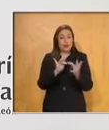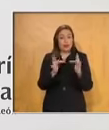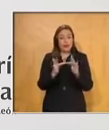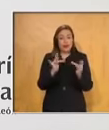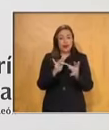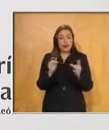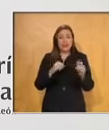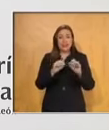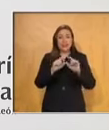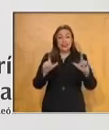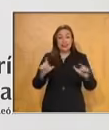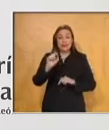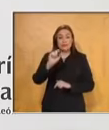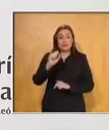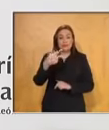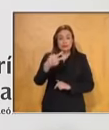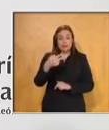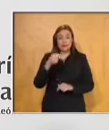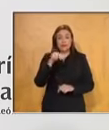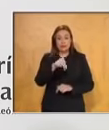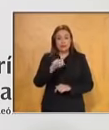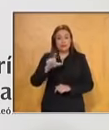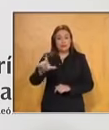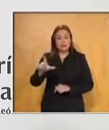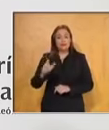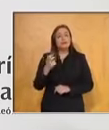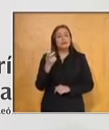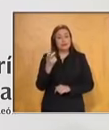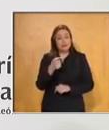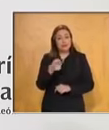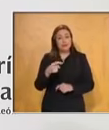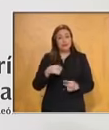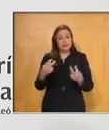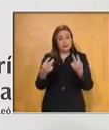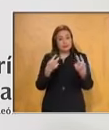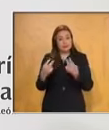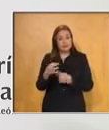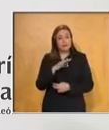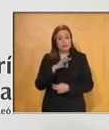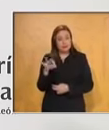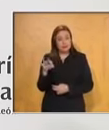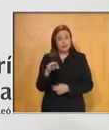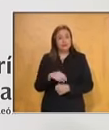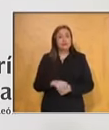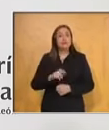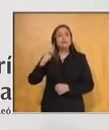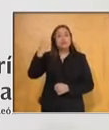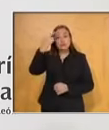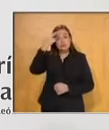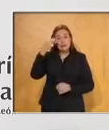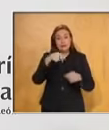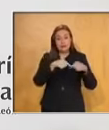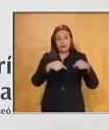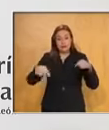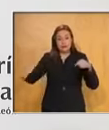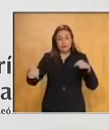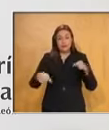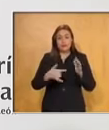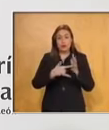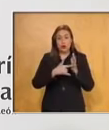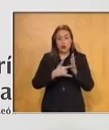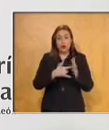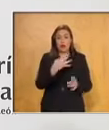28 Nuevo León, es como nos encuentra. Y bueno, recuerde que en este horario de 4 a 5 de la